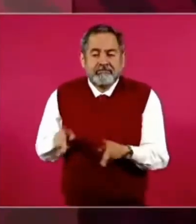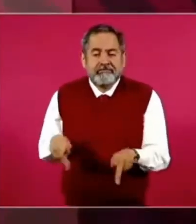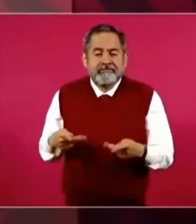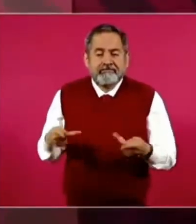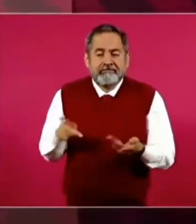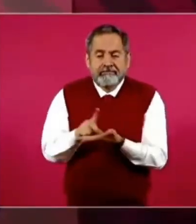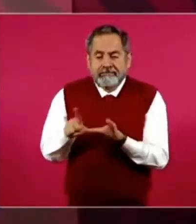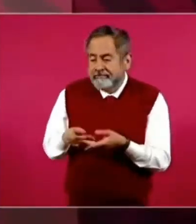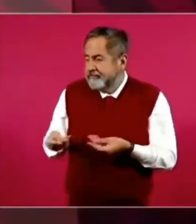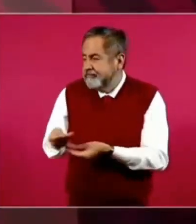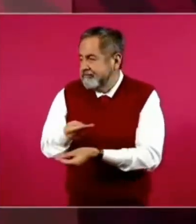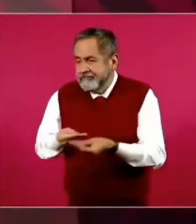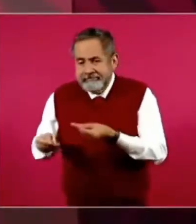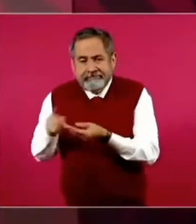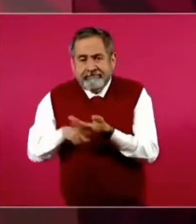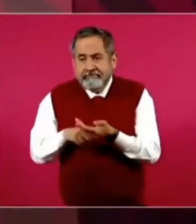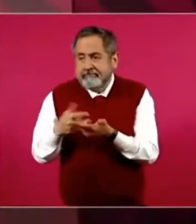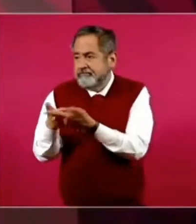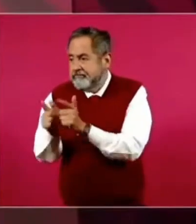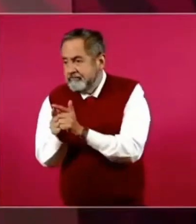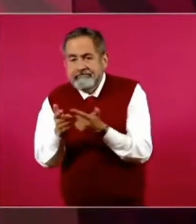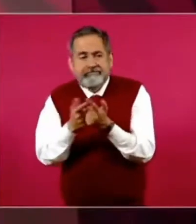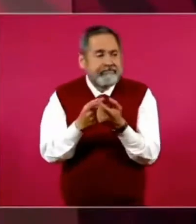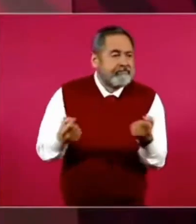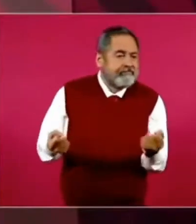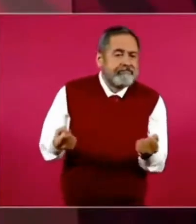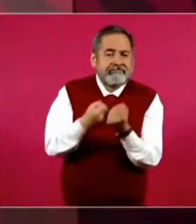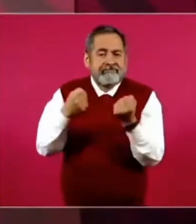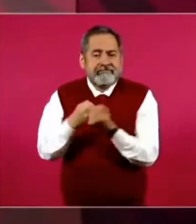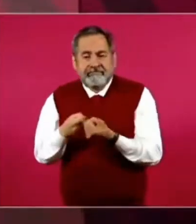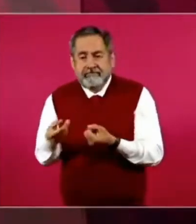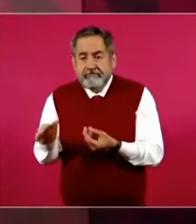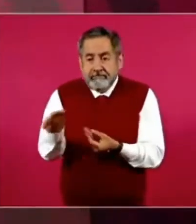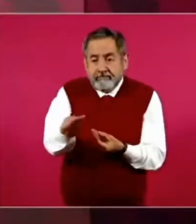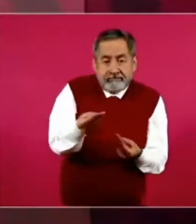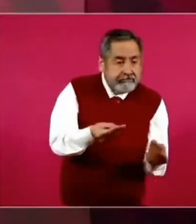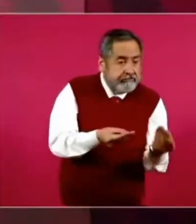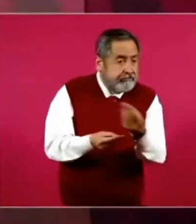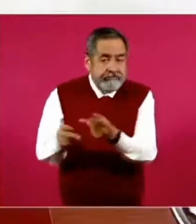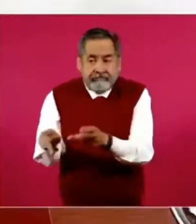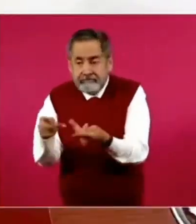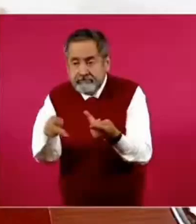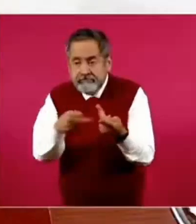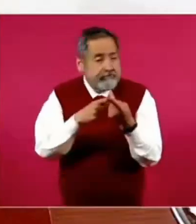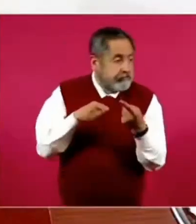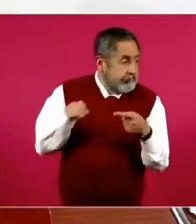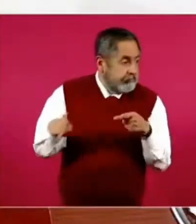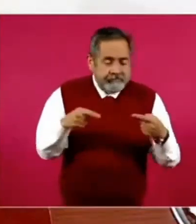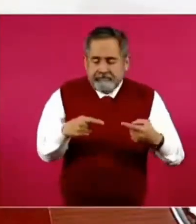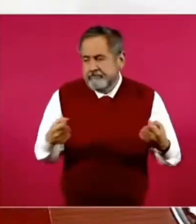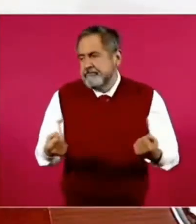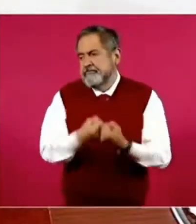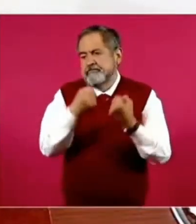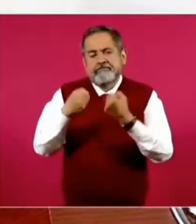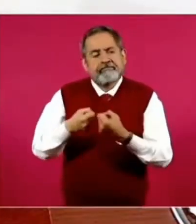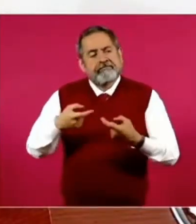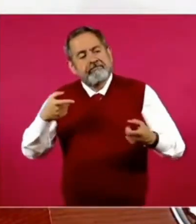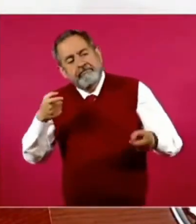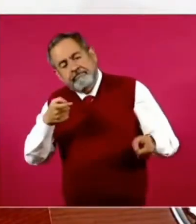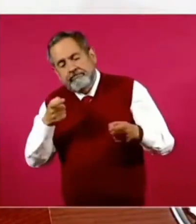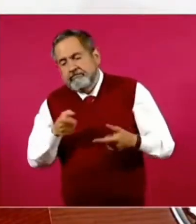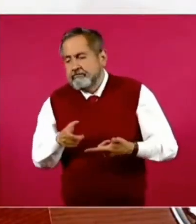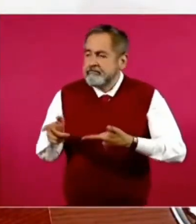narcomenudeo, porque se enfrentan las bandas para vender la droga y esto causa